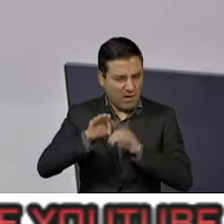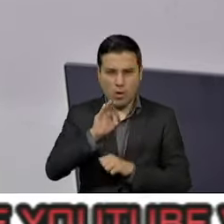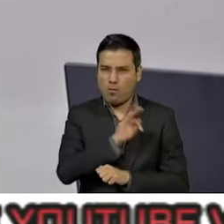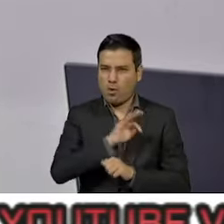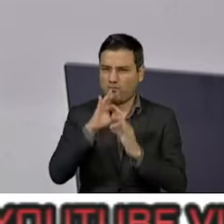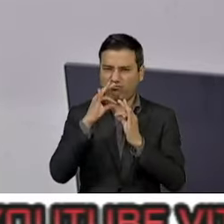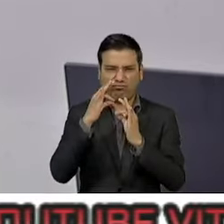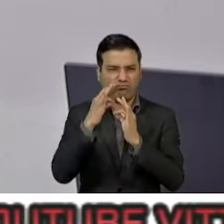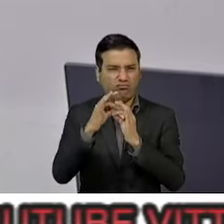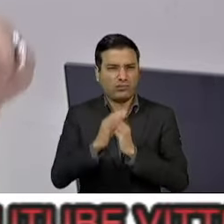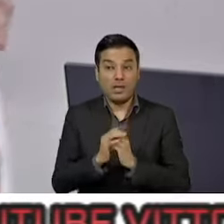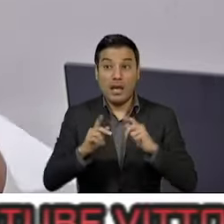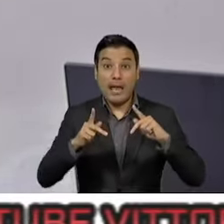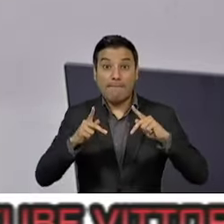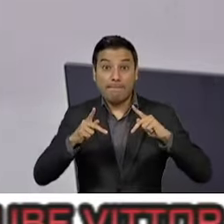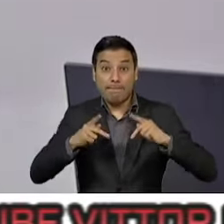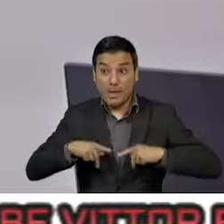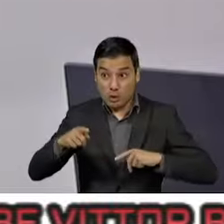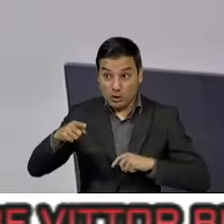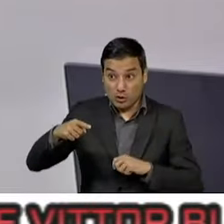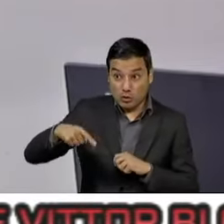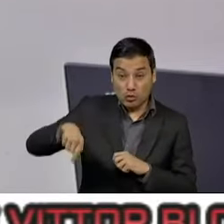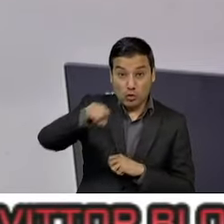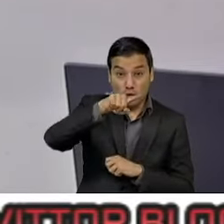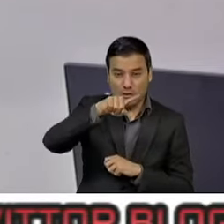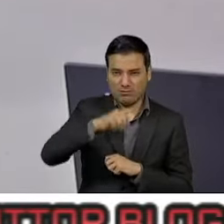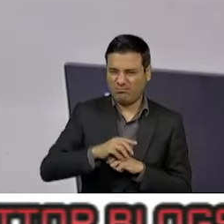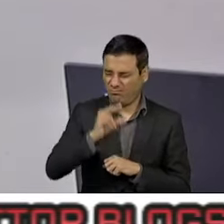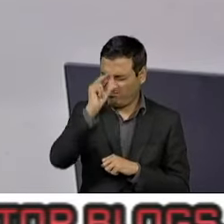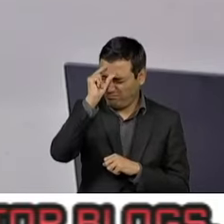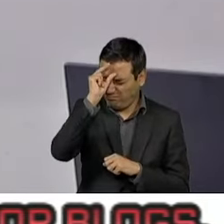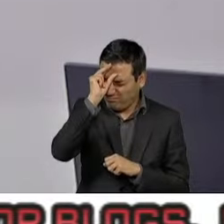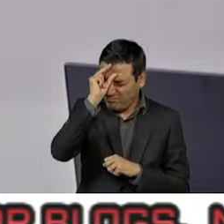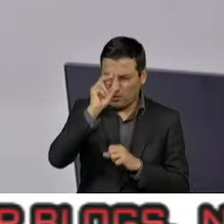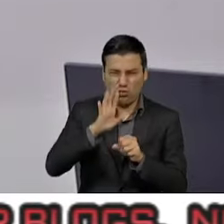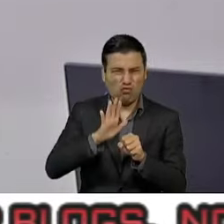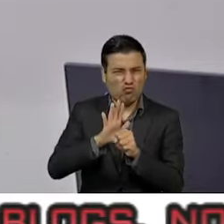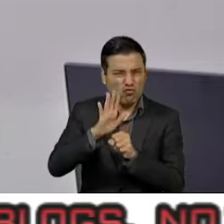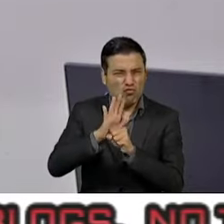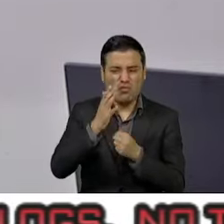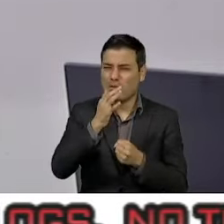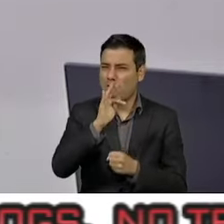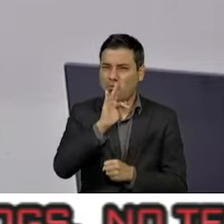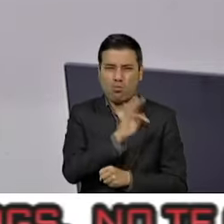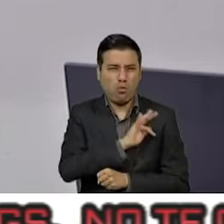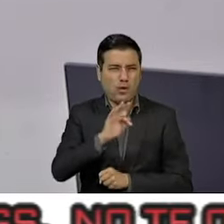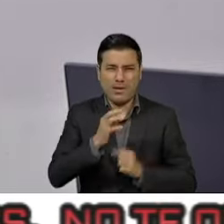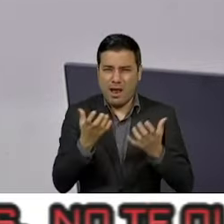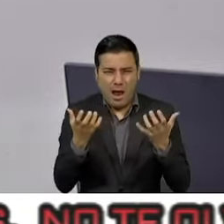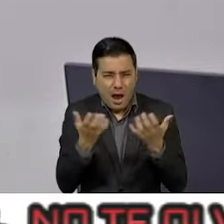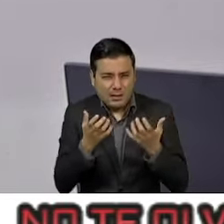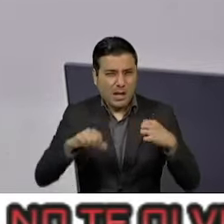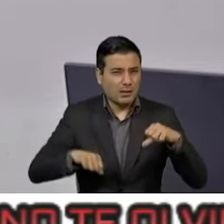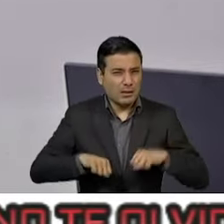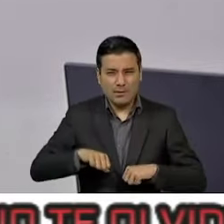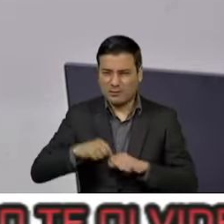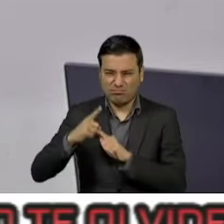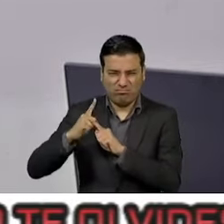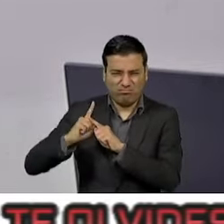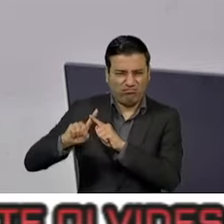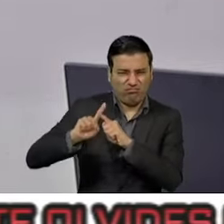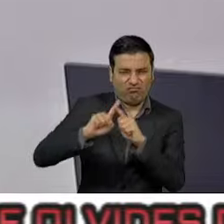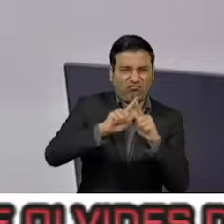operación probada una y otra vez a través del tiempo es capaz de ejecutar cientos de actividades en todo el